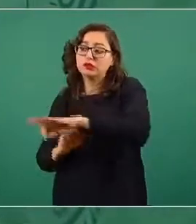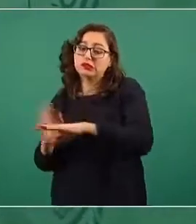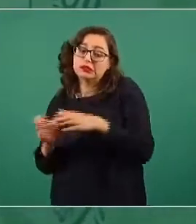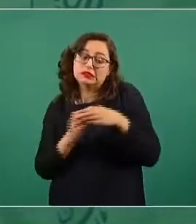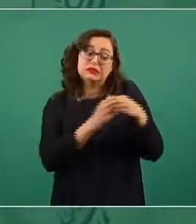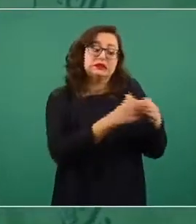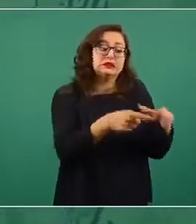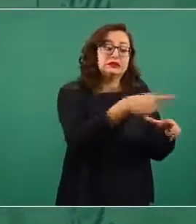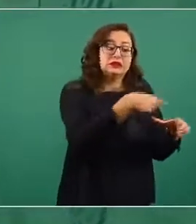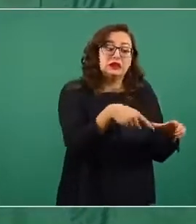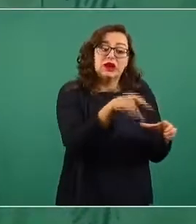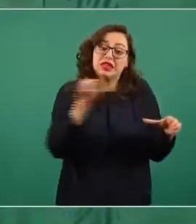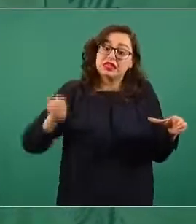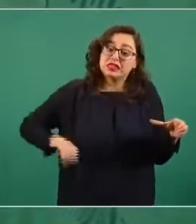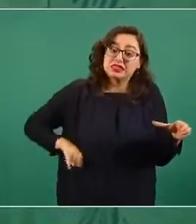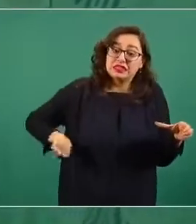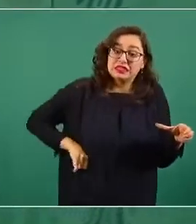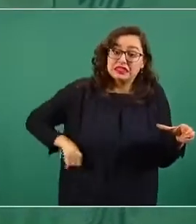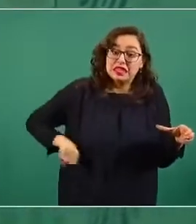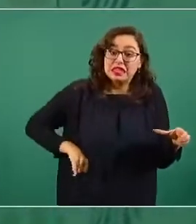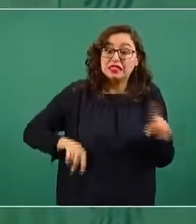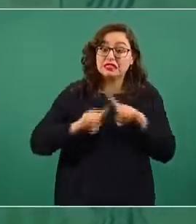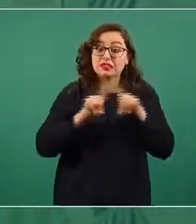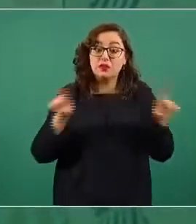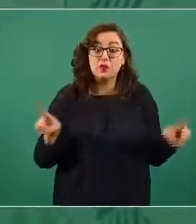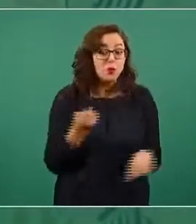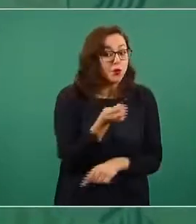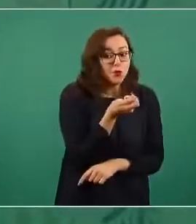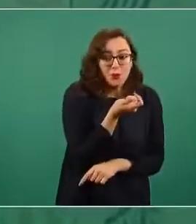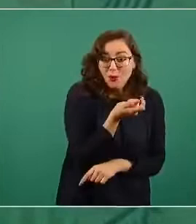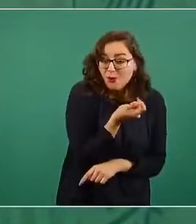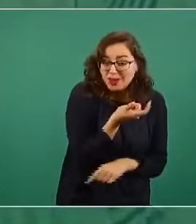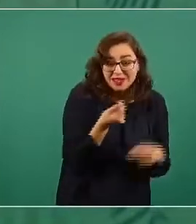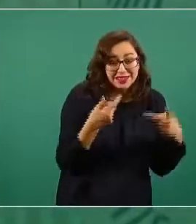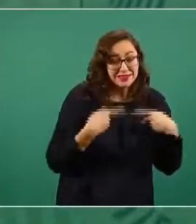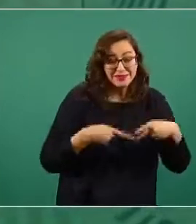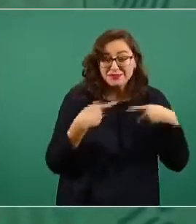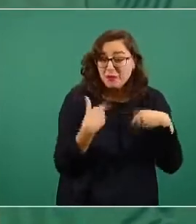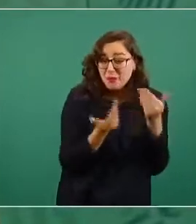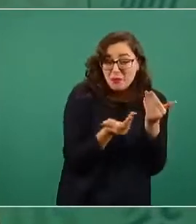algún interés particular de este pequeño grupo